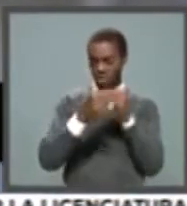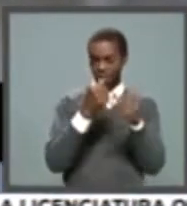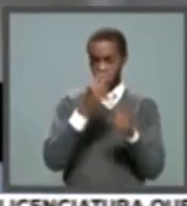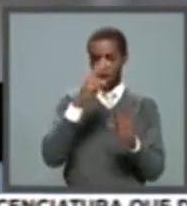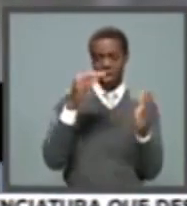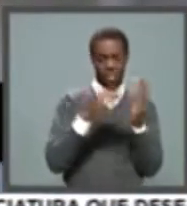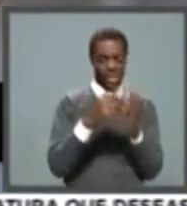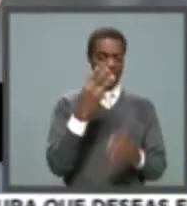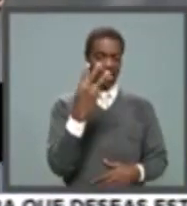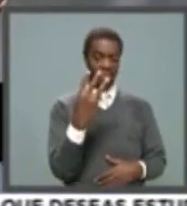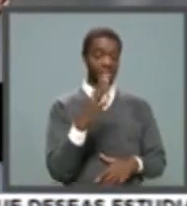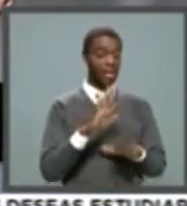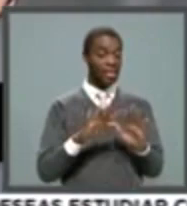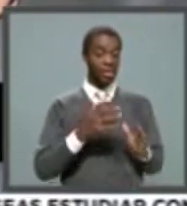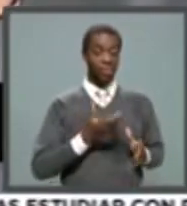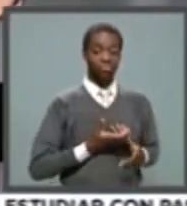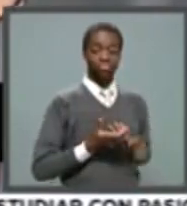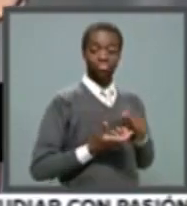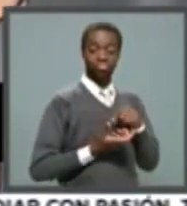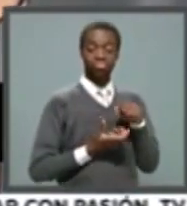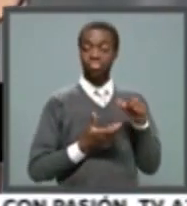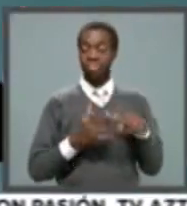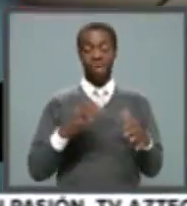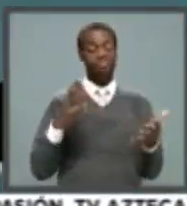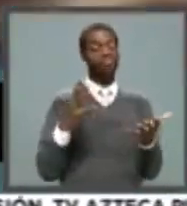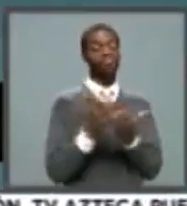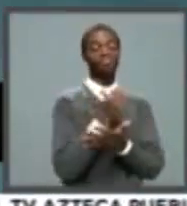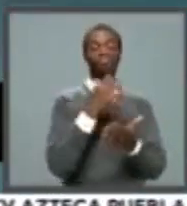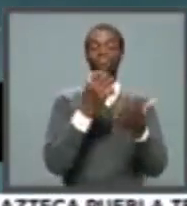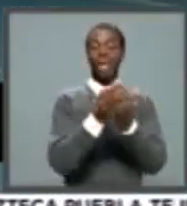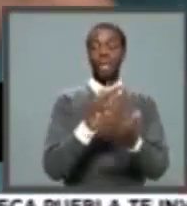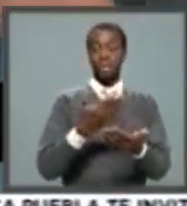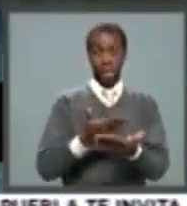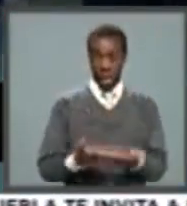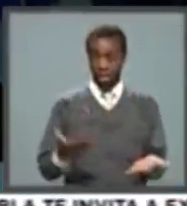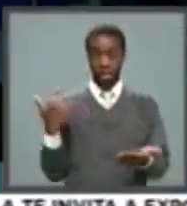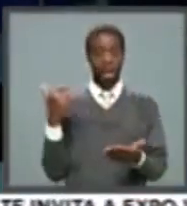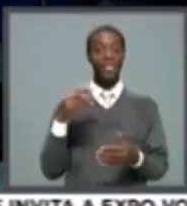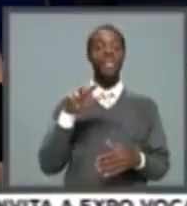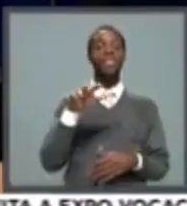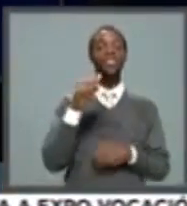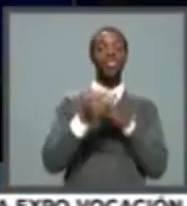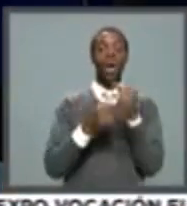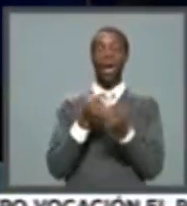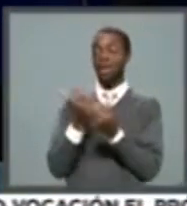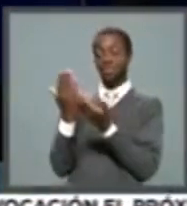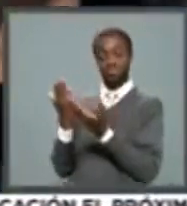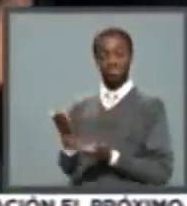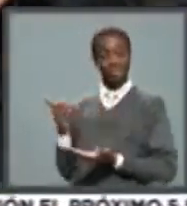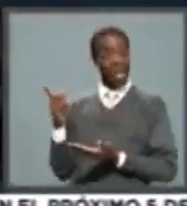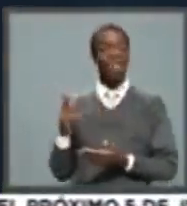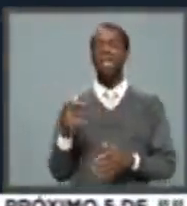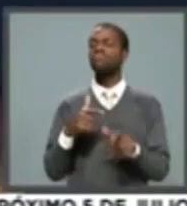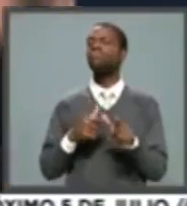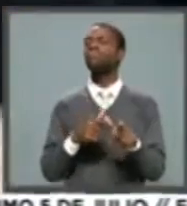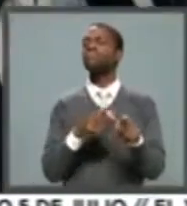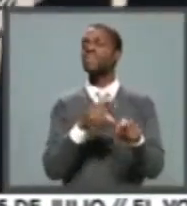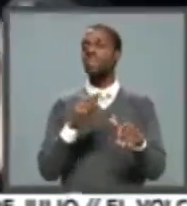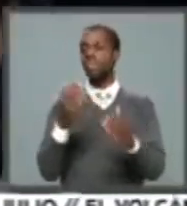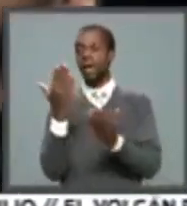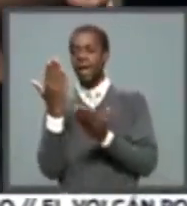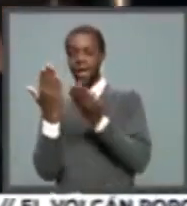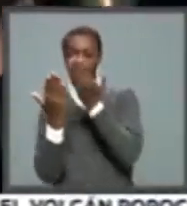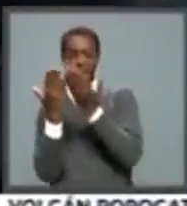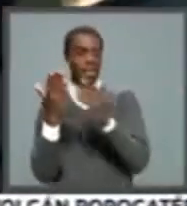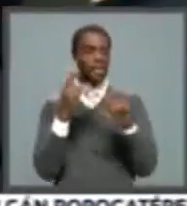Estos son solo algunos de sus logros. No obstante, hoy, a sus 18 años de edad, ha decidido ponderar la parte académica